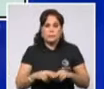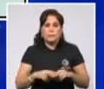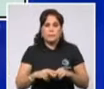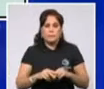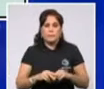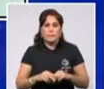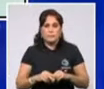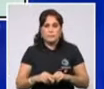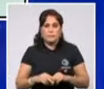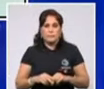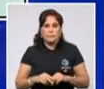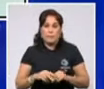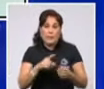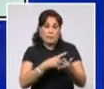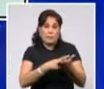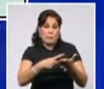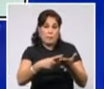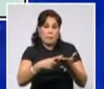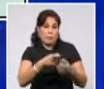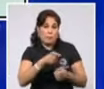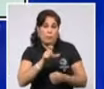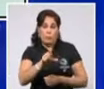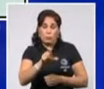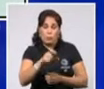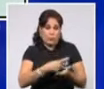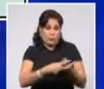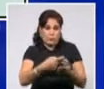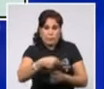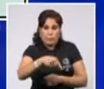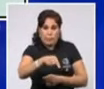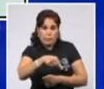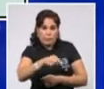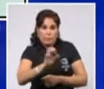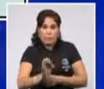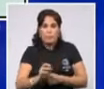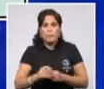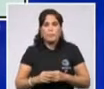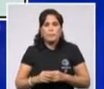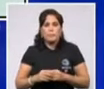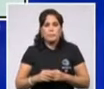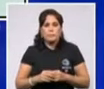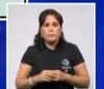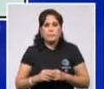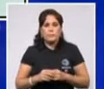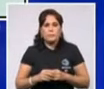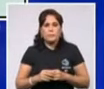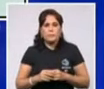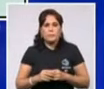en las últimas semanas, los últimos días, pudiéramos decir, y